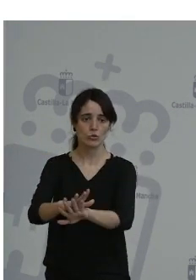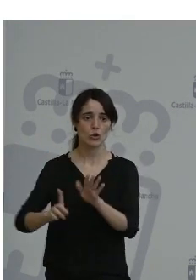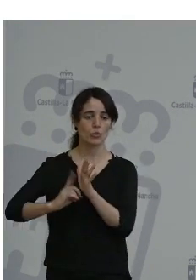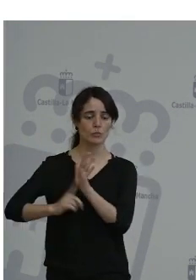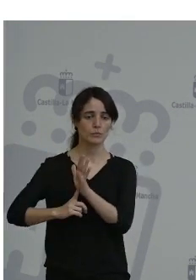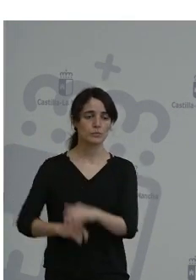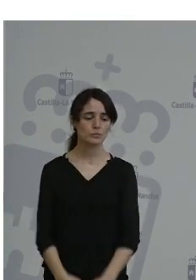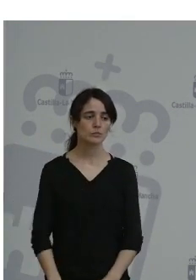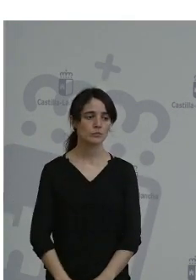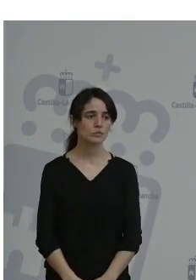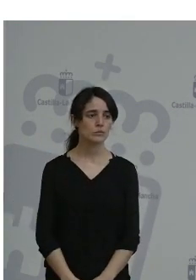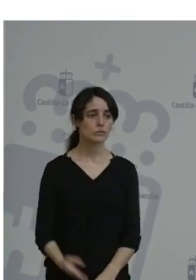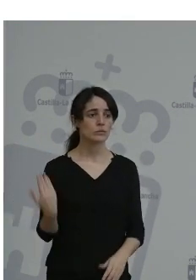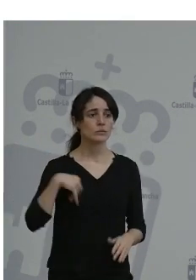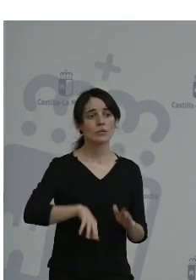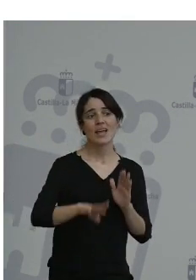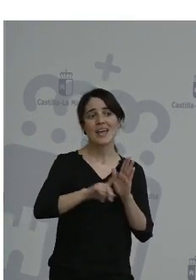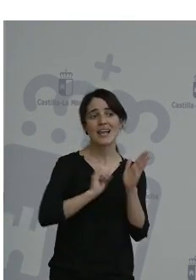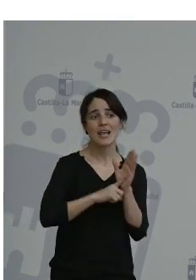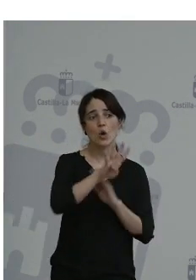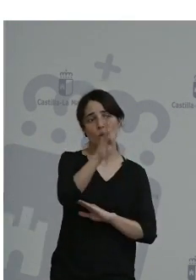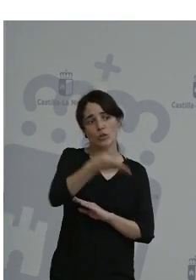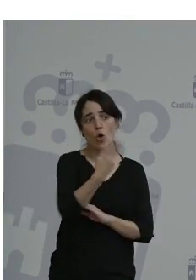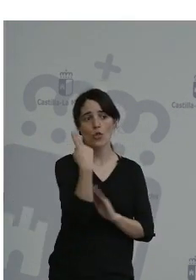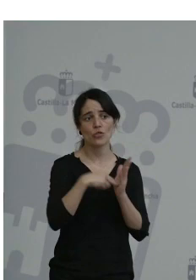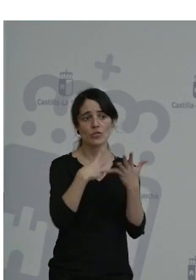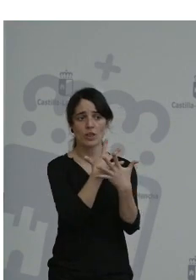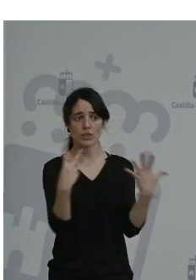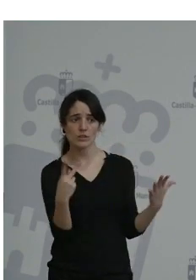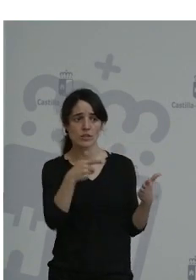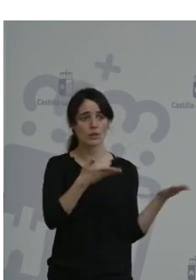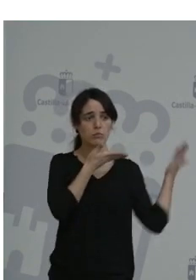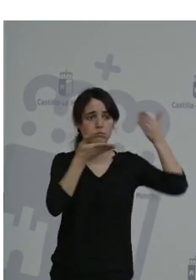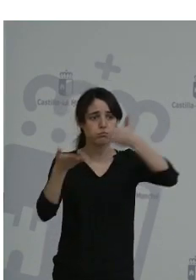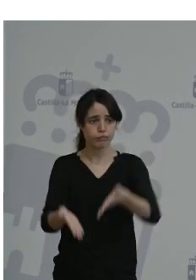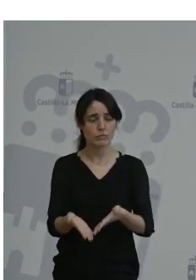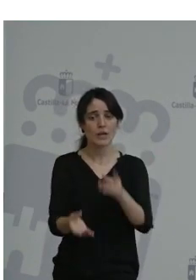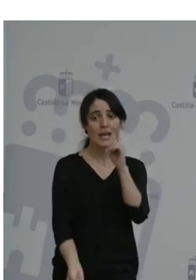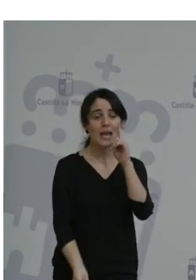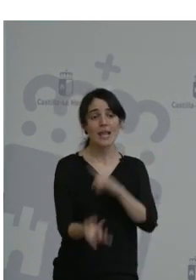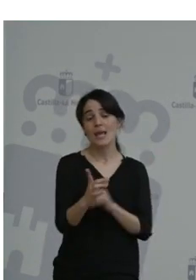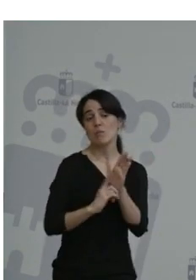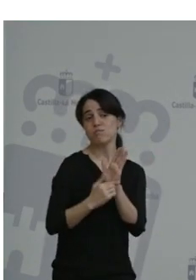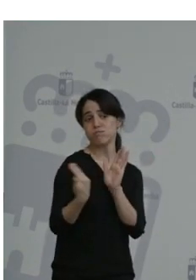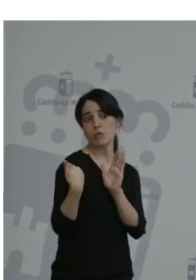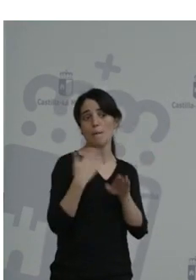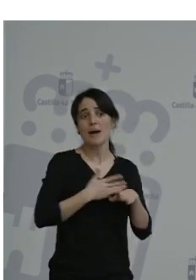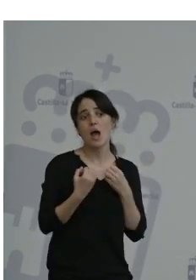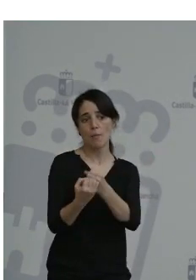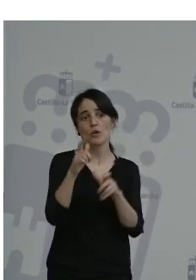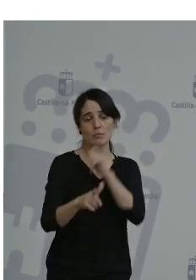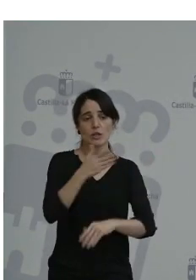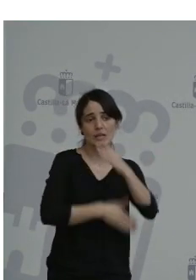la reciente ley 417 de derechos y atención a las personas con discapacidad en Andalucía que sin duda